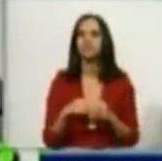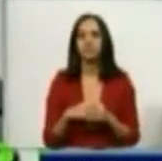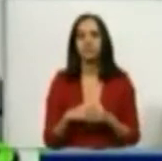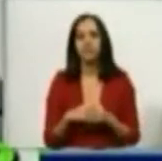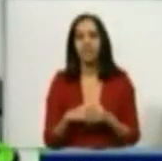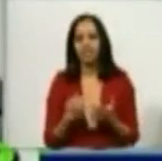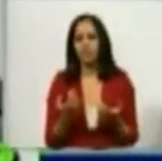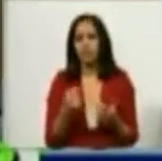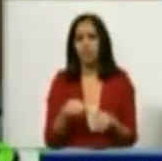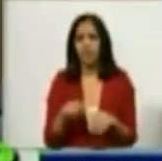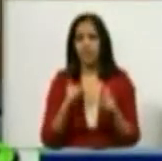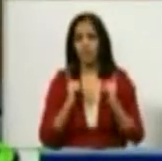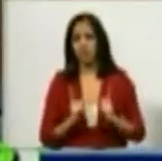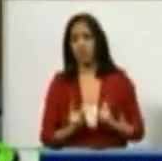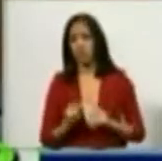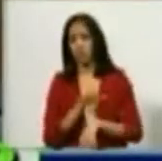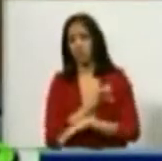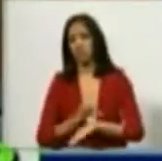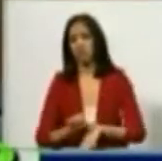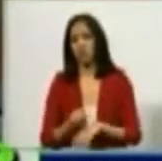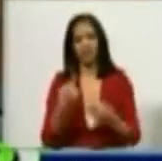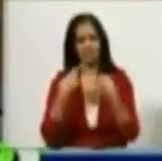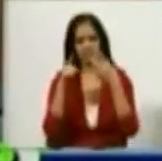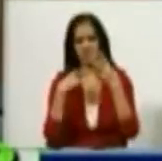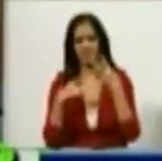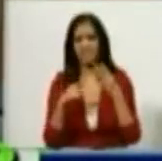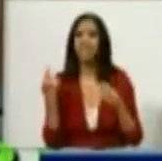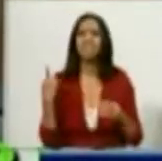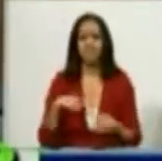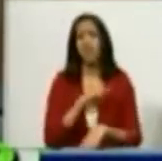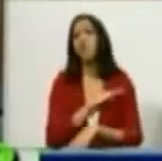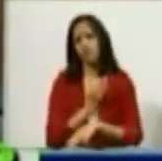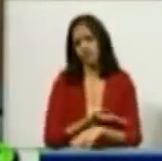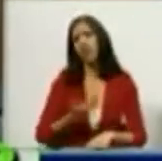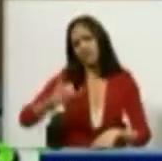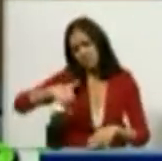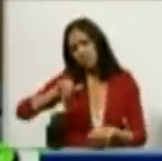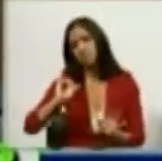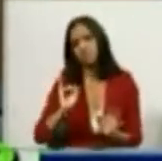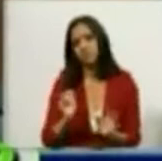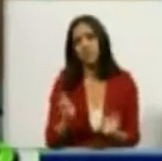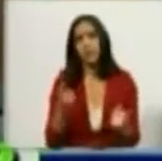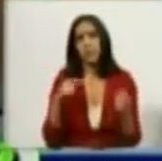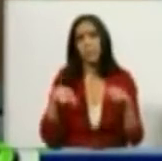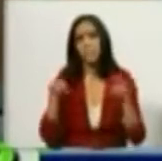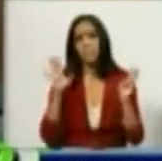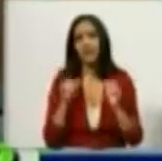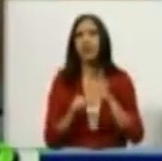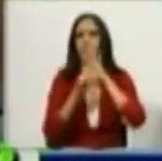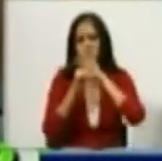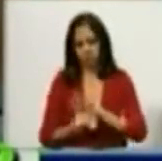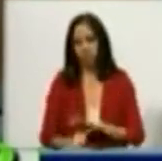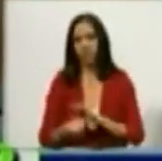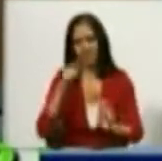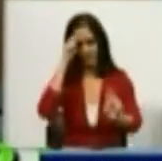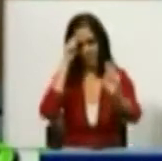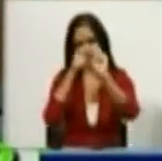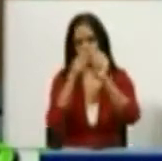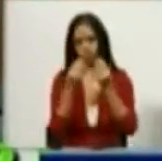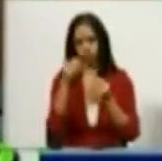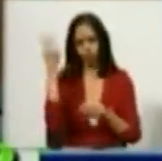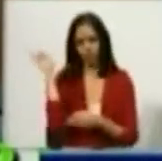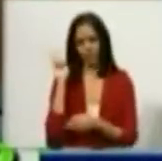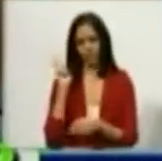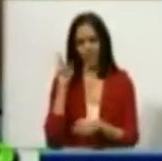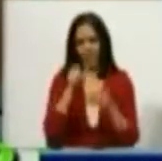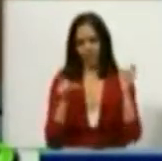su cooperación etcétera sin embargo tienen fuerza todavía para frustrar las esperanzas de muchos venezolanos